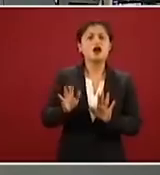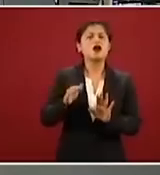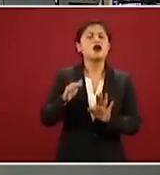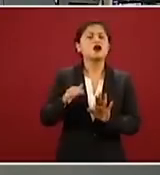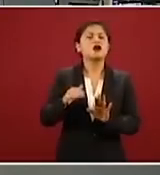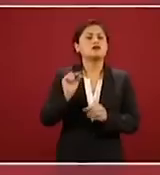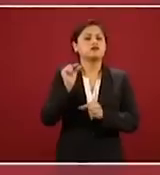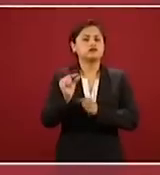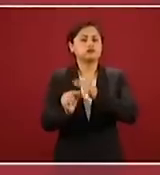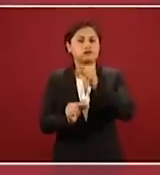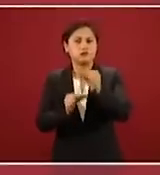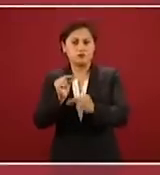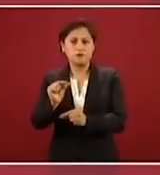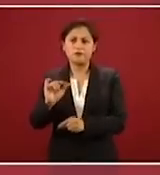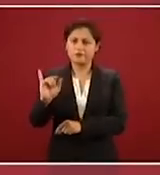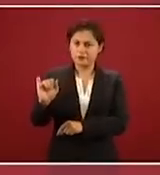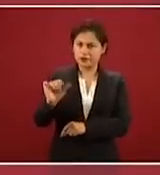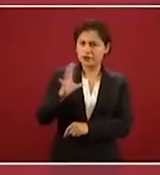empleos,